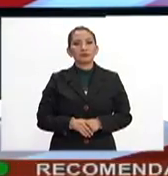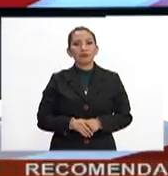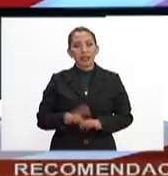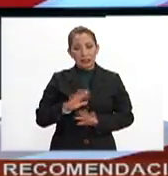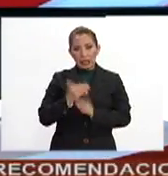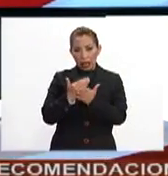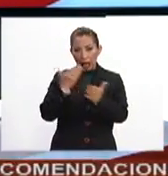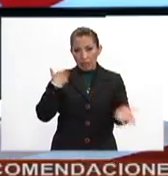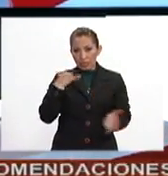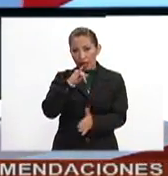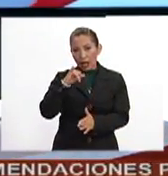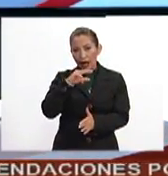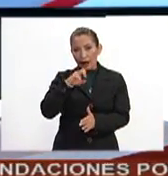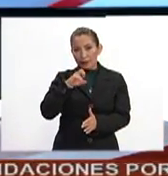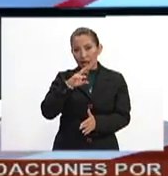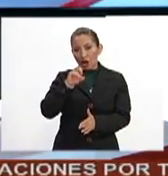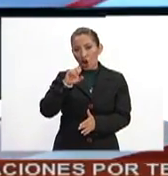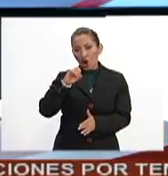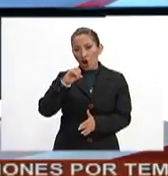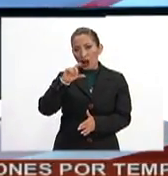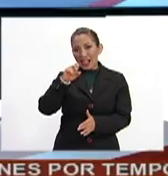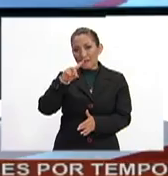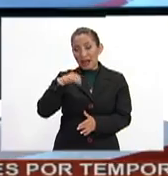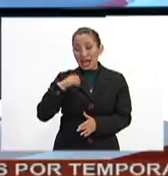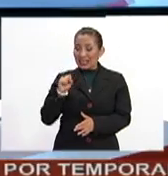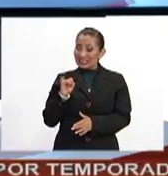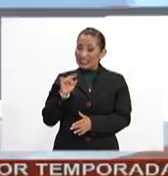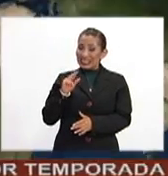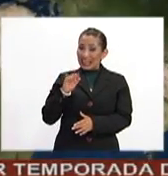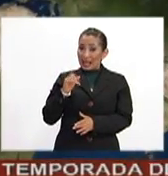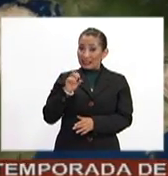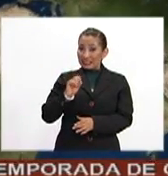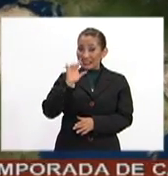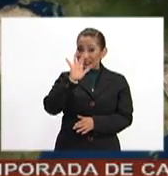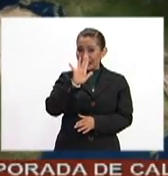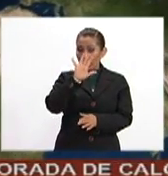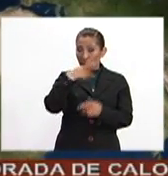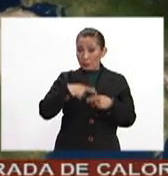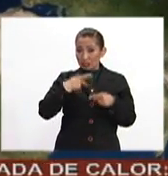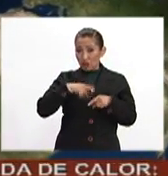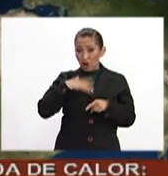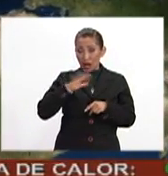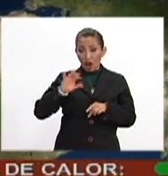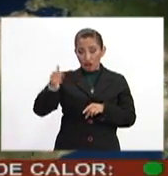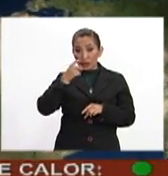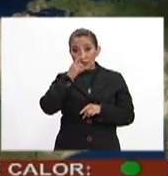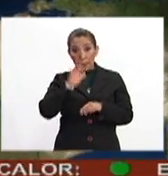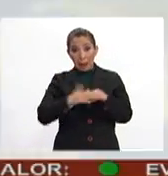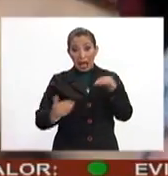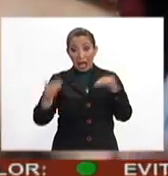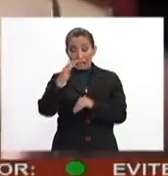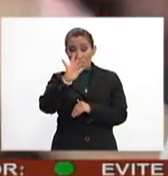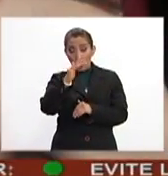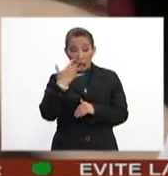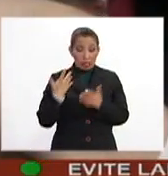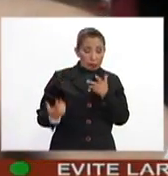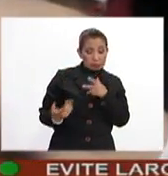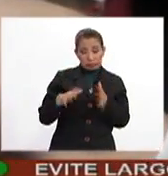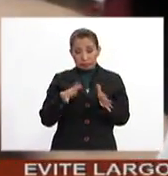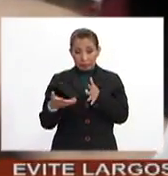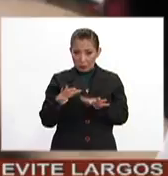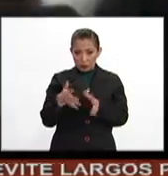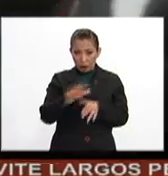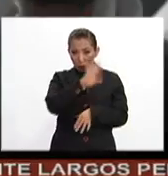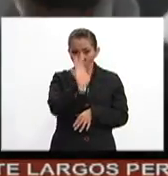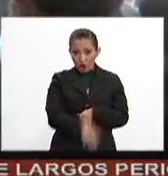Ya lo adelantaba Javier Oliva, y es que en Siria al menos 35 personas, otros medios hablan de más de 50